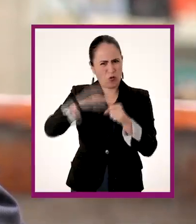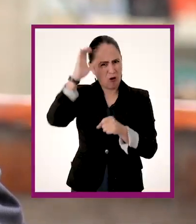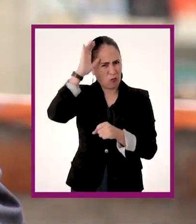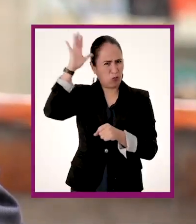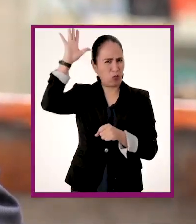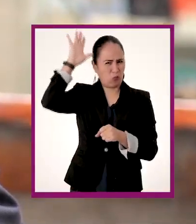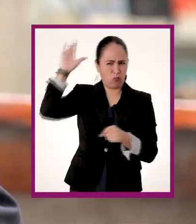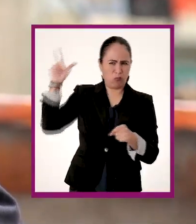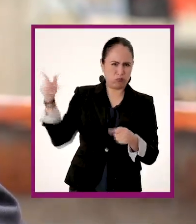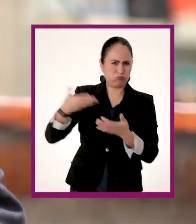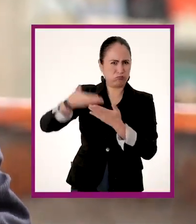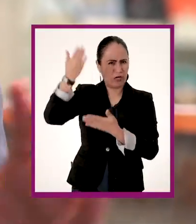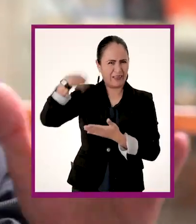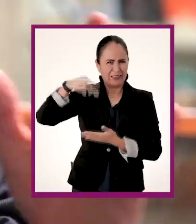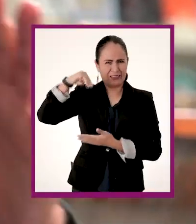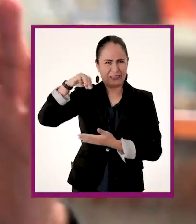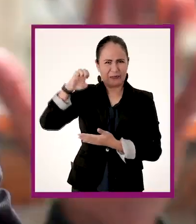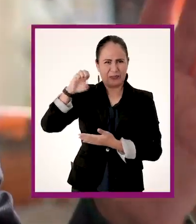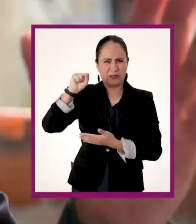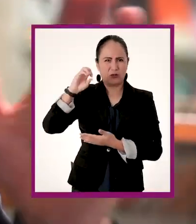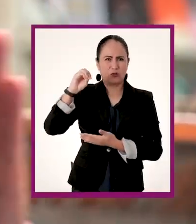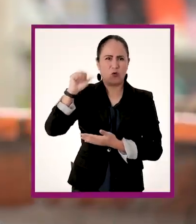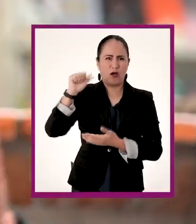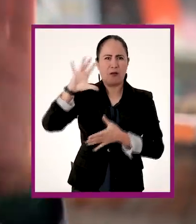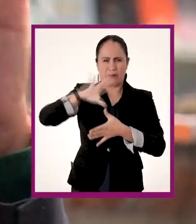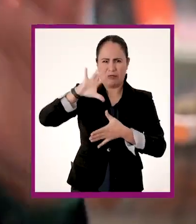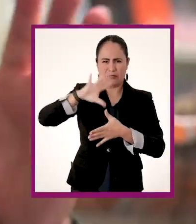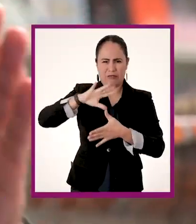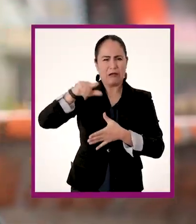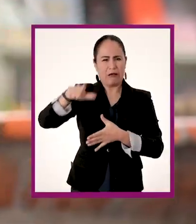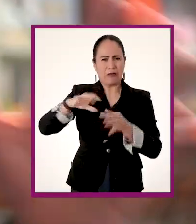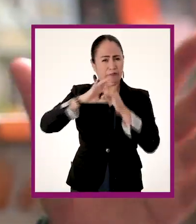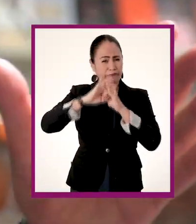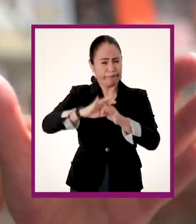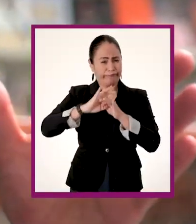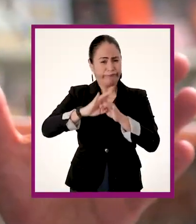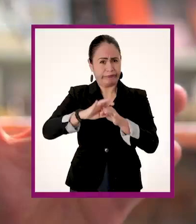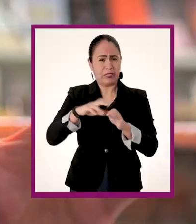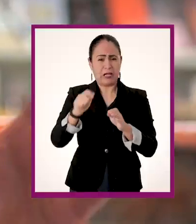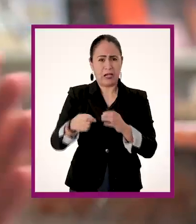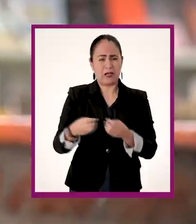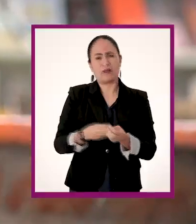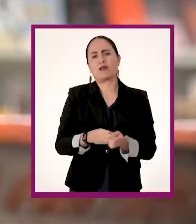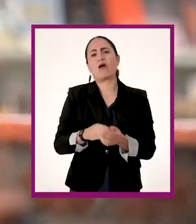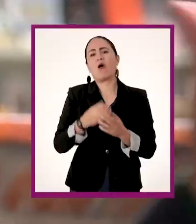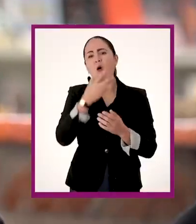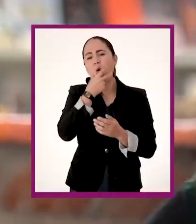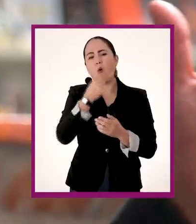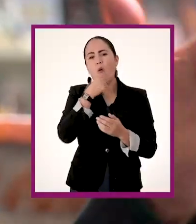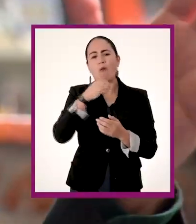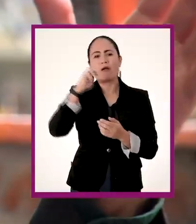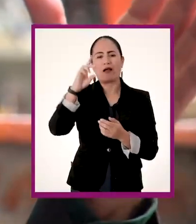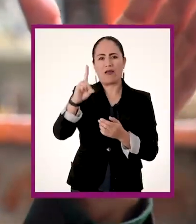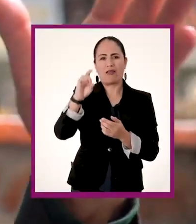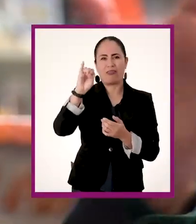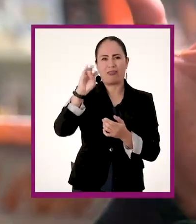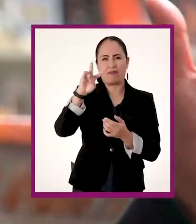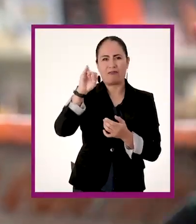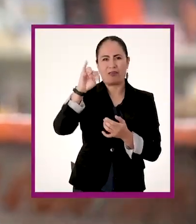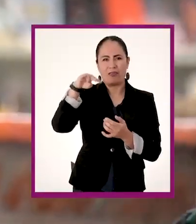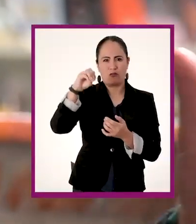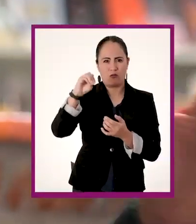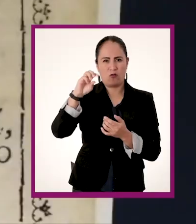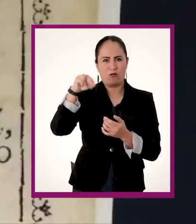vamos a decir, mesoamericano. Y bueno, no hay que ir muy lejos, nada más con ver la importancia que tiene una obra tan extraordinaria como el